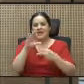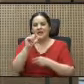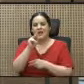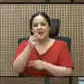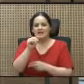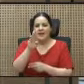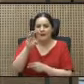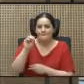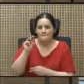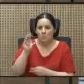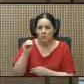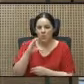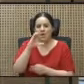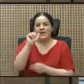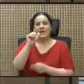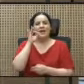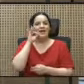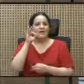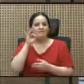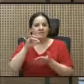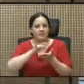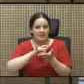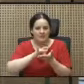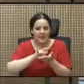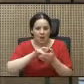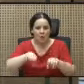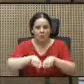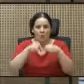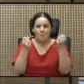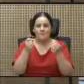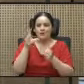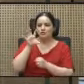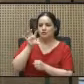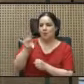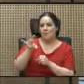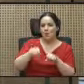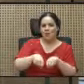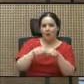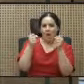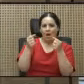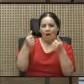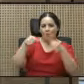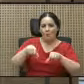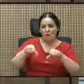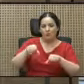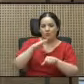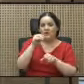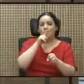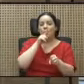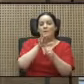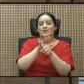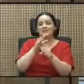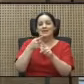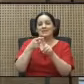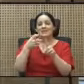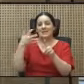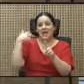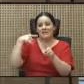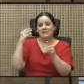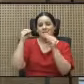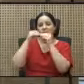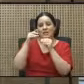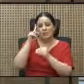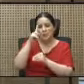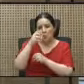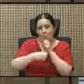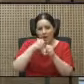medicinal, rompen sus propios acuerdos y promesas de hace más de un año, dejando